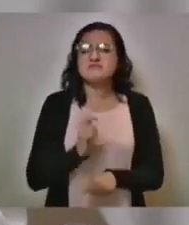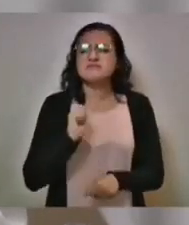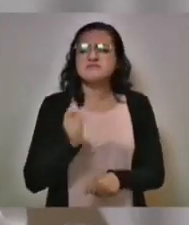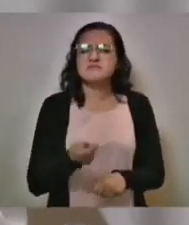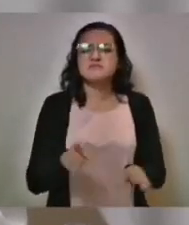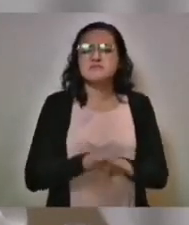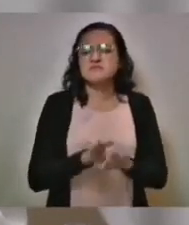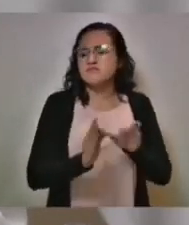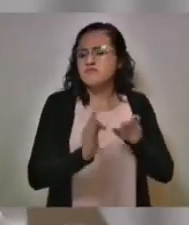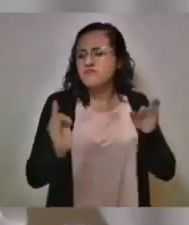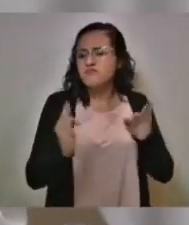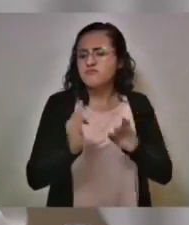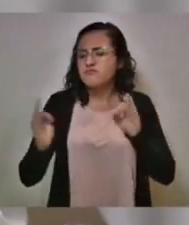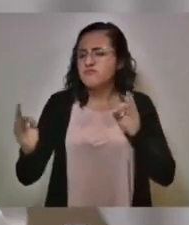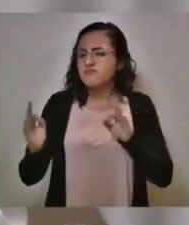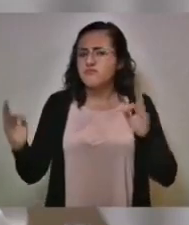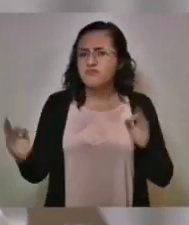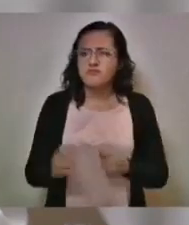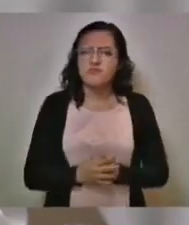esas es la sana distancia.